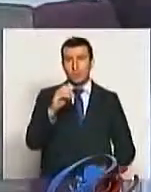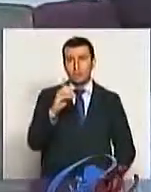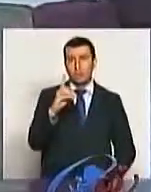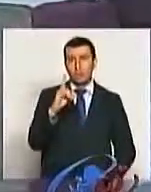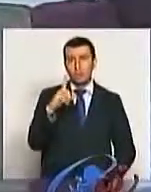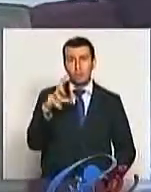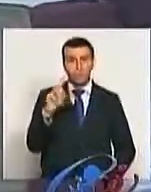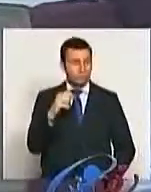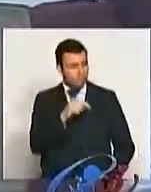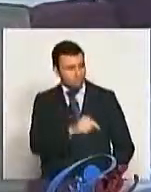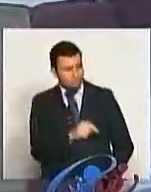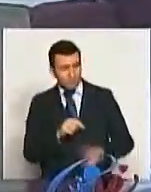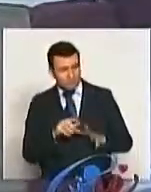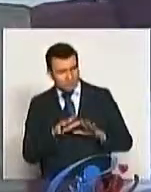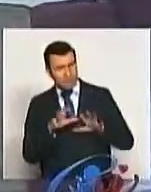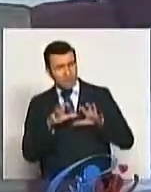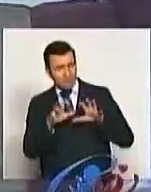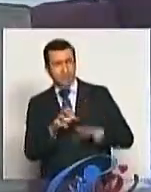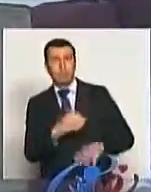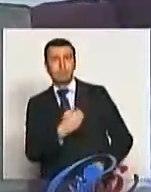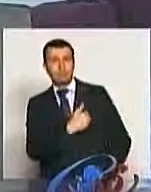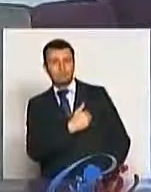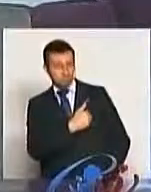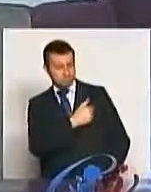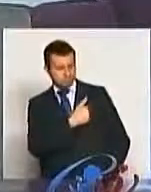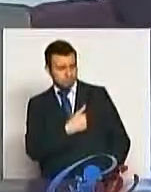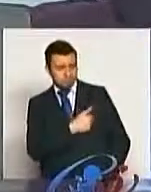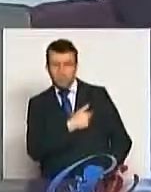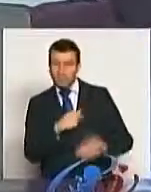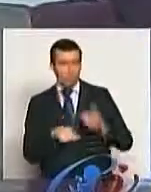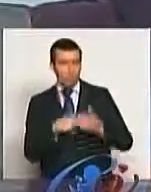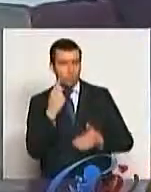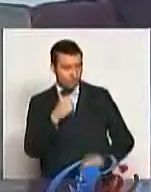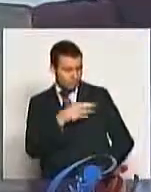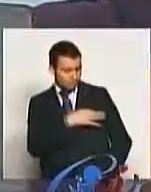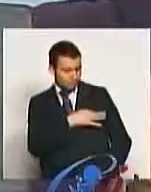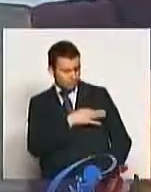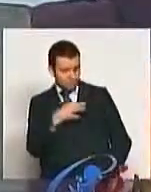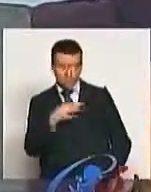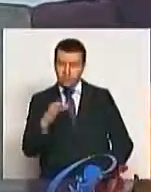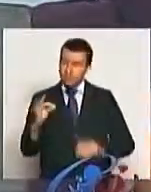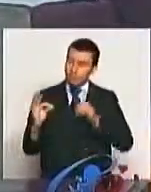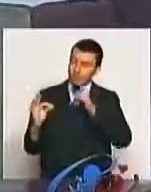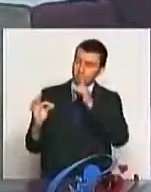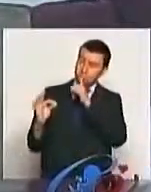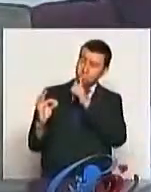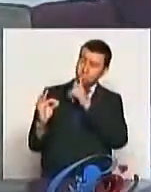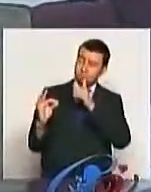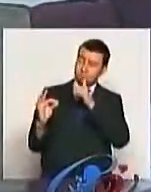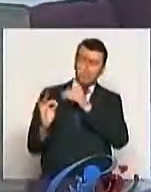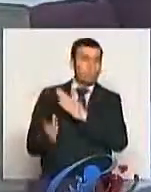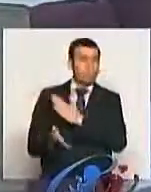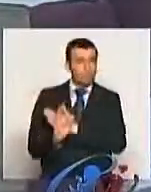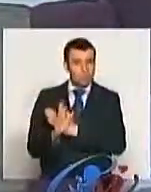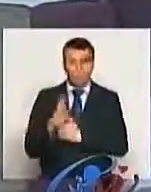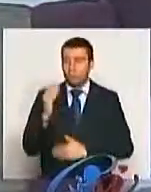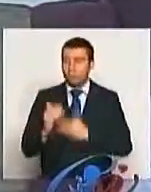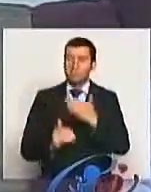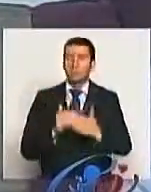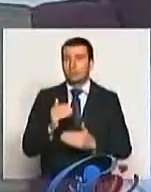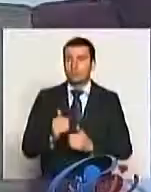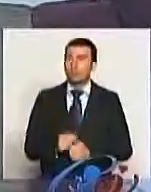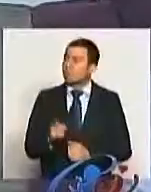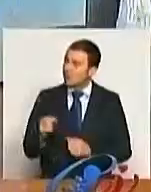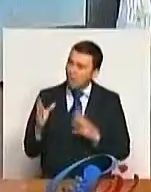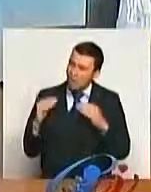de cáncer de mama. De inmediato se le hace una biopsia y se continúa el proceso con ella. Hablemos de este caso clínico,